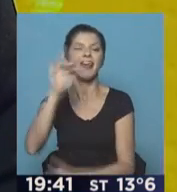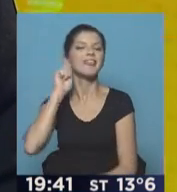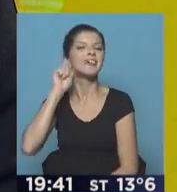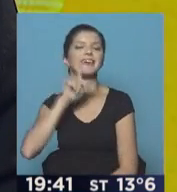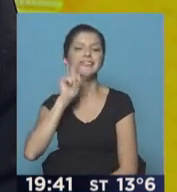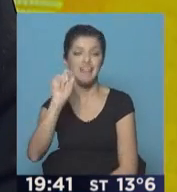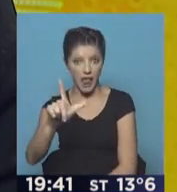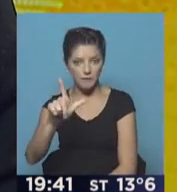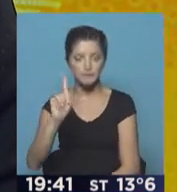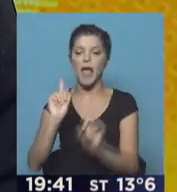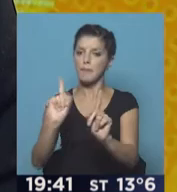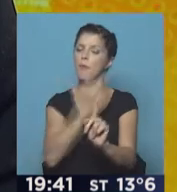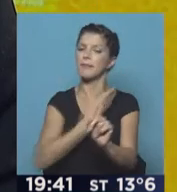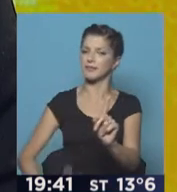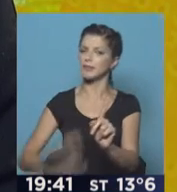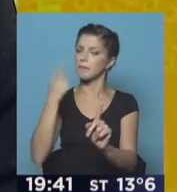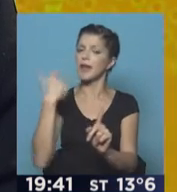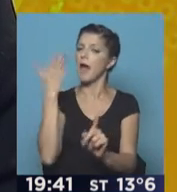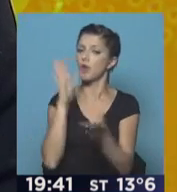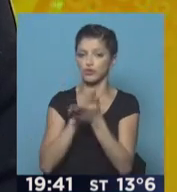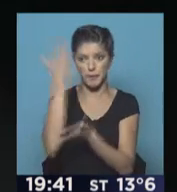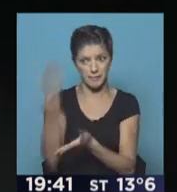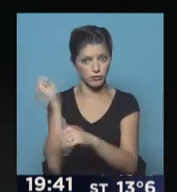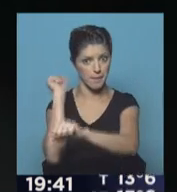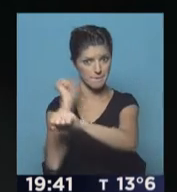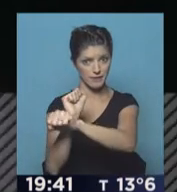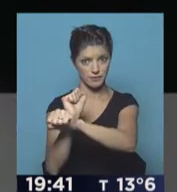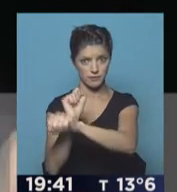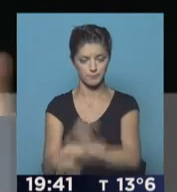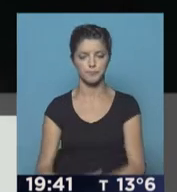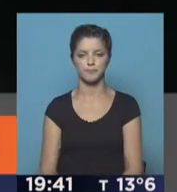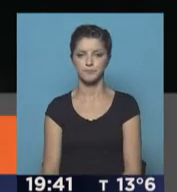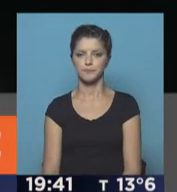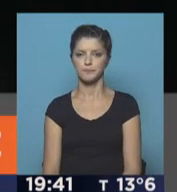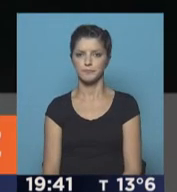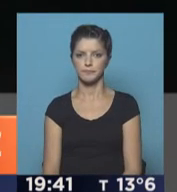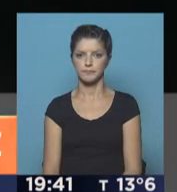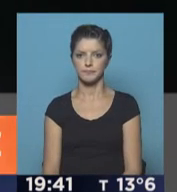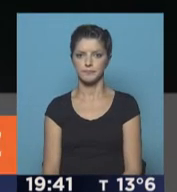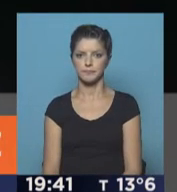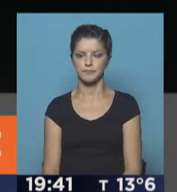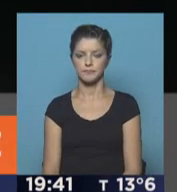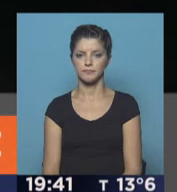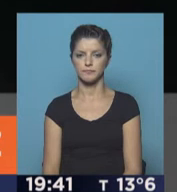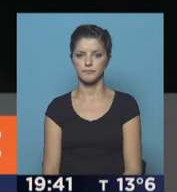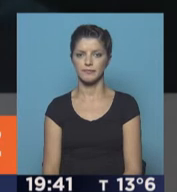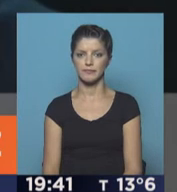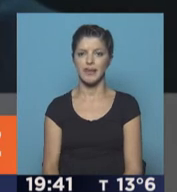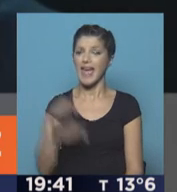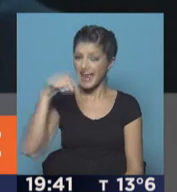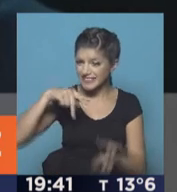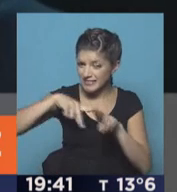Mauricio Macri se refirió a esta detención de José López. Claramente, estas herramientas son muy, pero muy